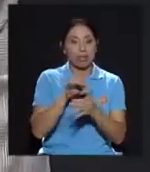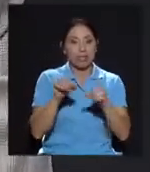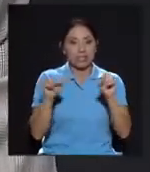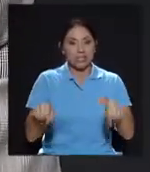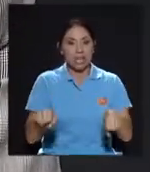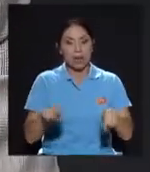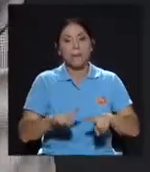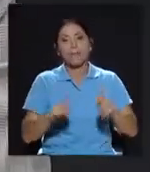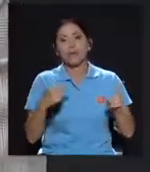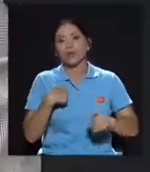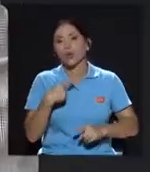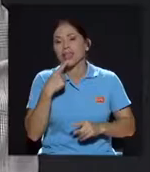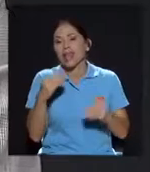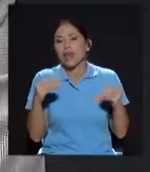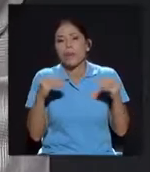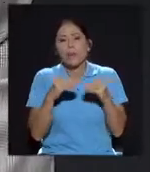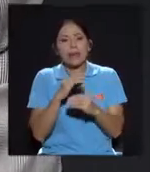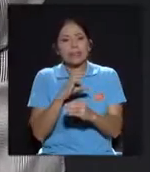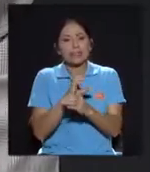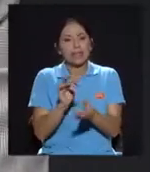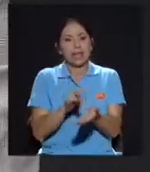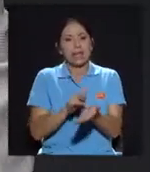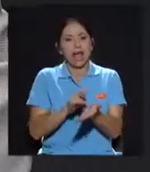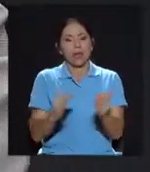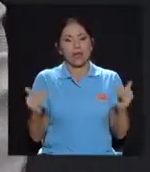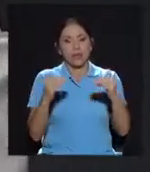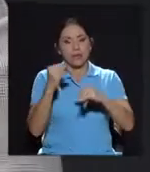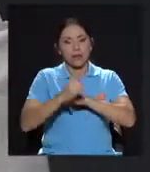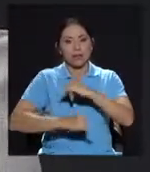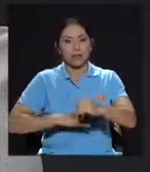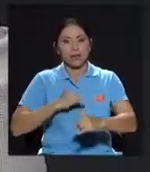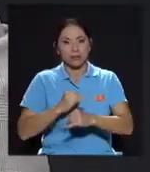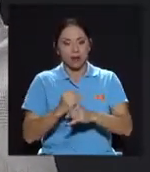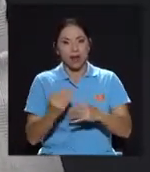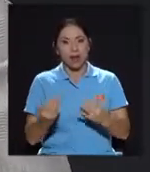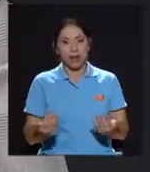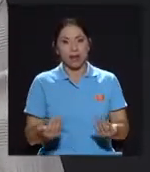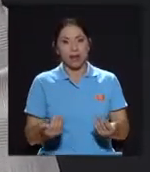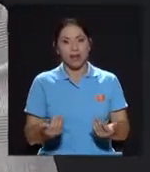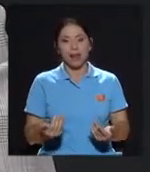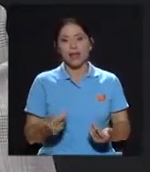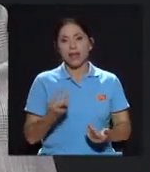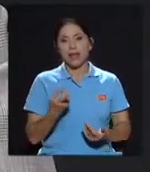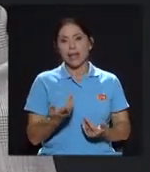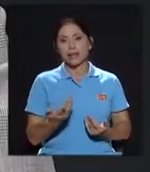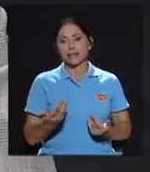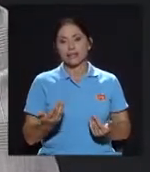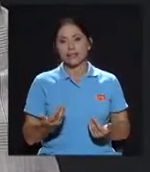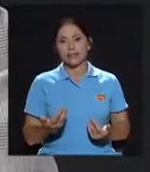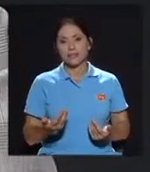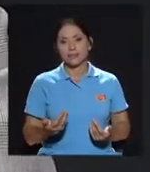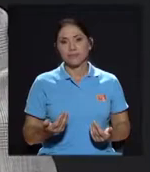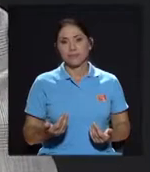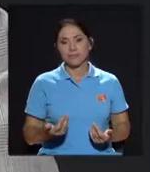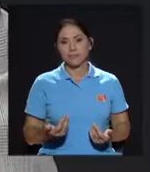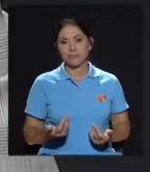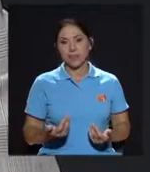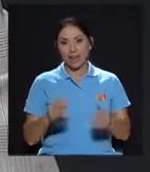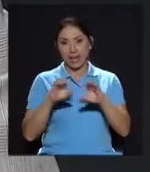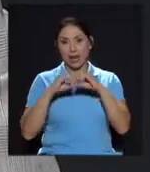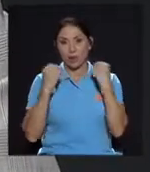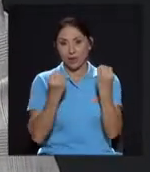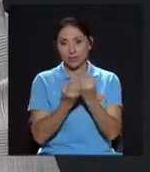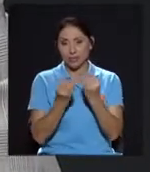lo más delicado que está pasando a nivel internacional que tomarlo file es que la organización